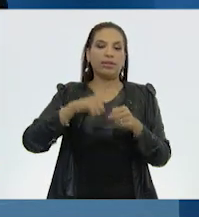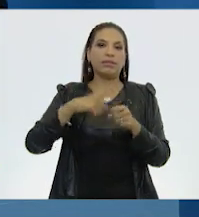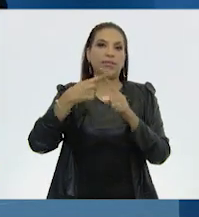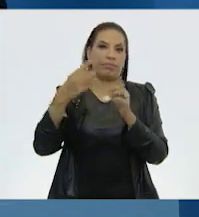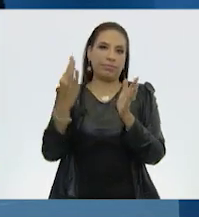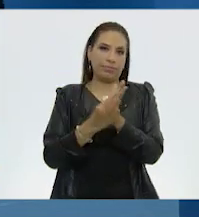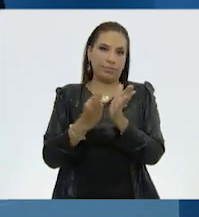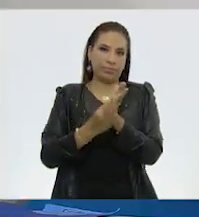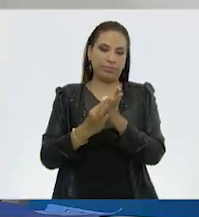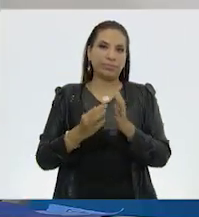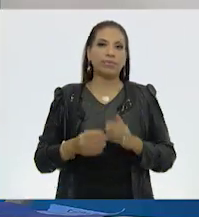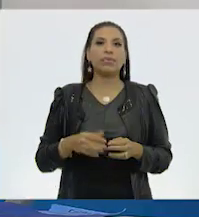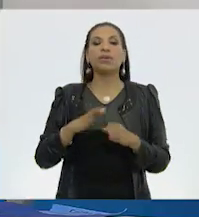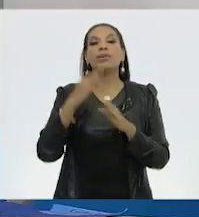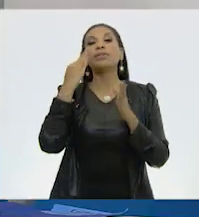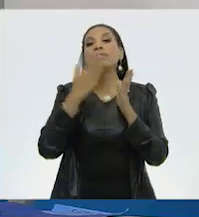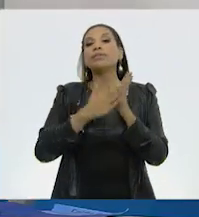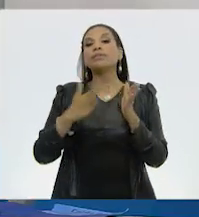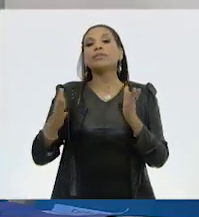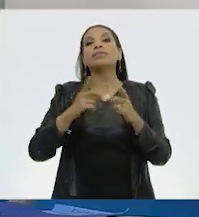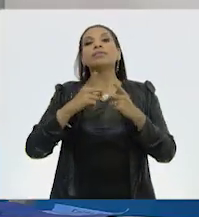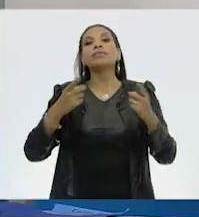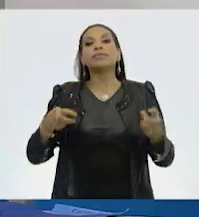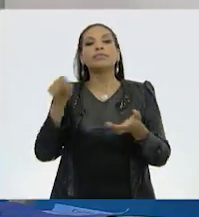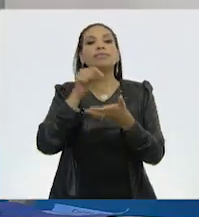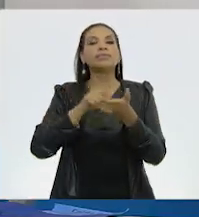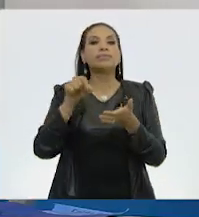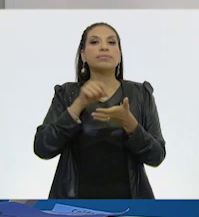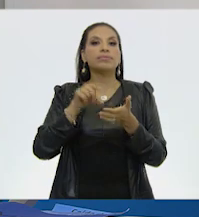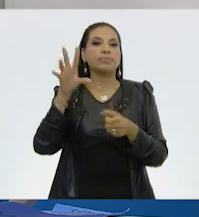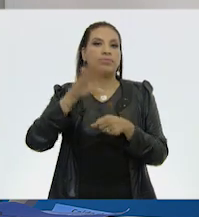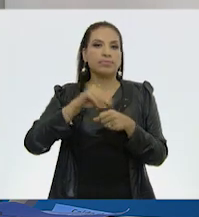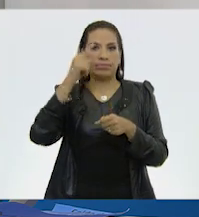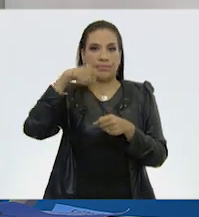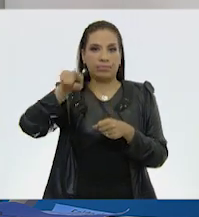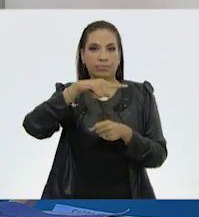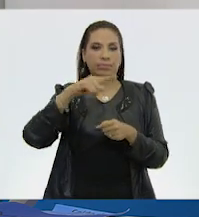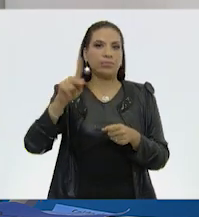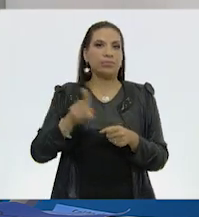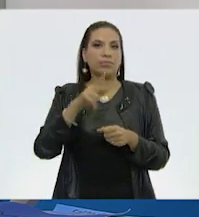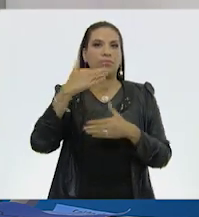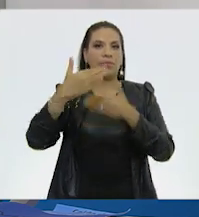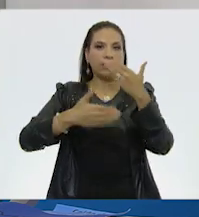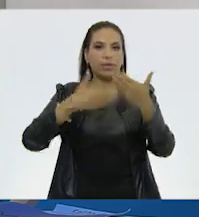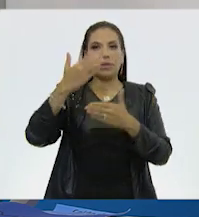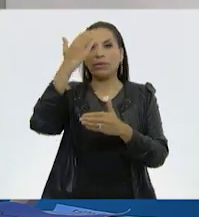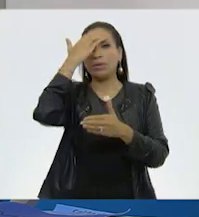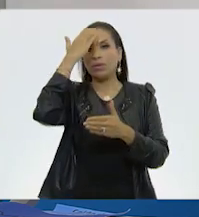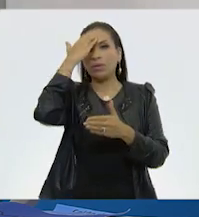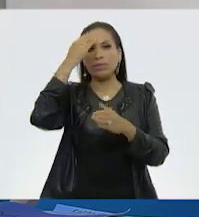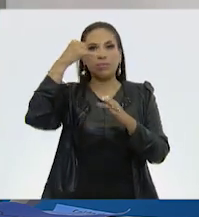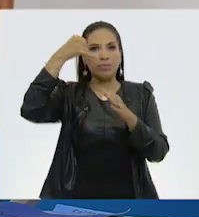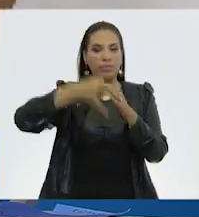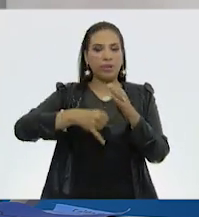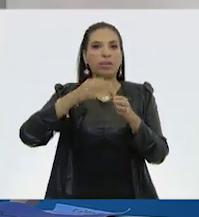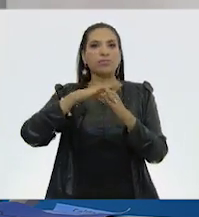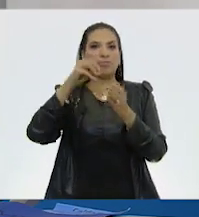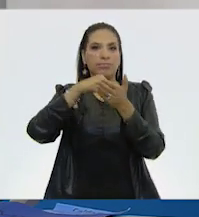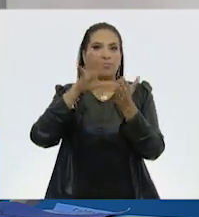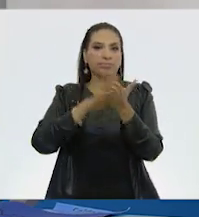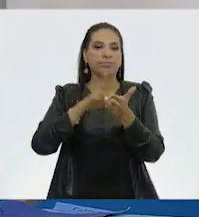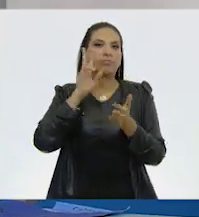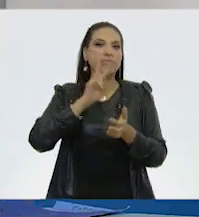metales. Con el tiempo, el desarrollo de la escritura permitió que los pueblos avanzaran en conocimiento y registraran